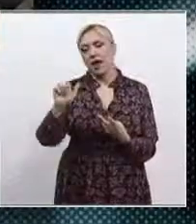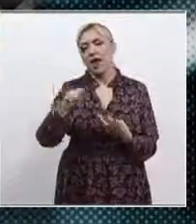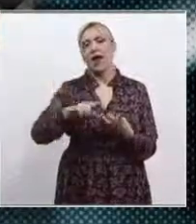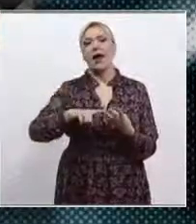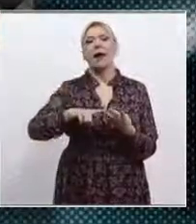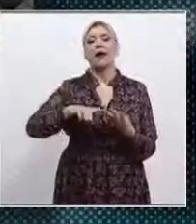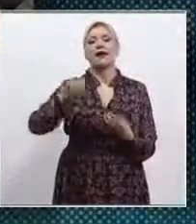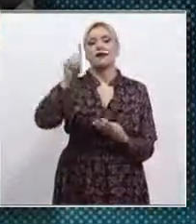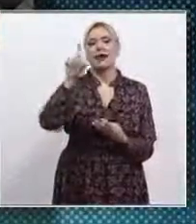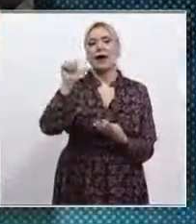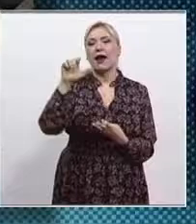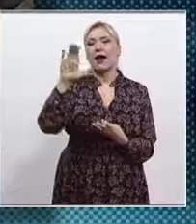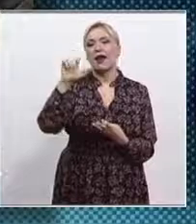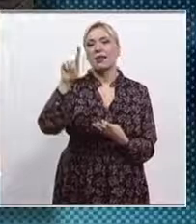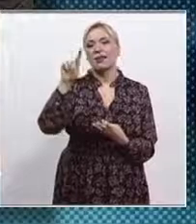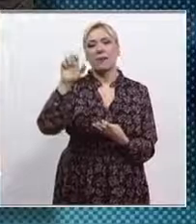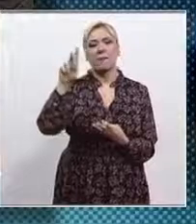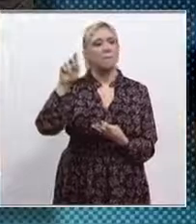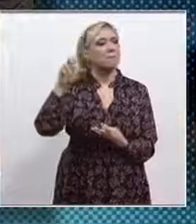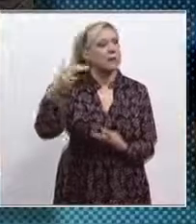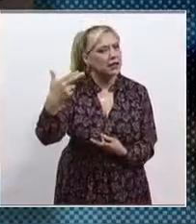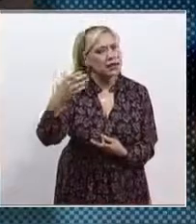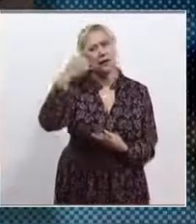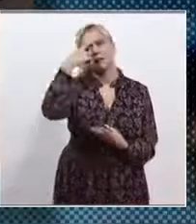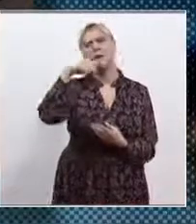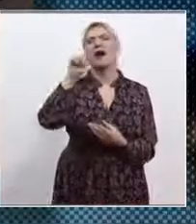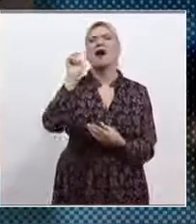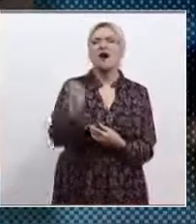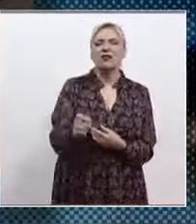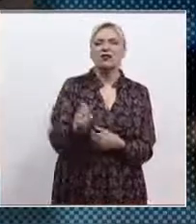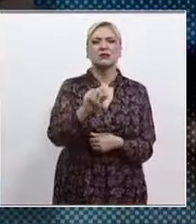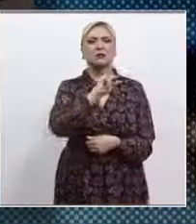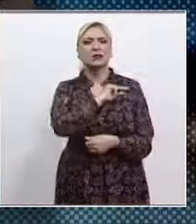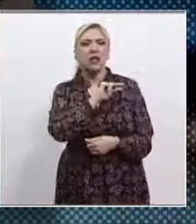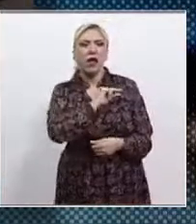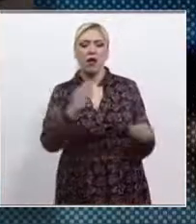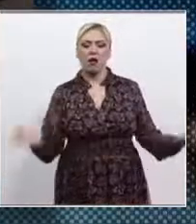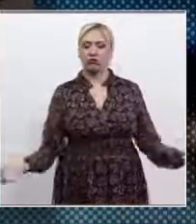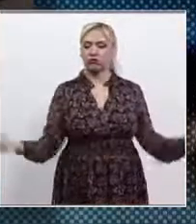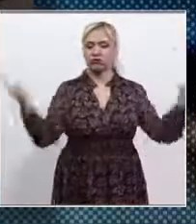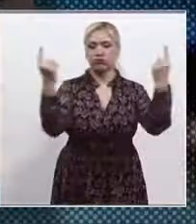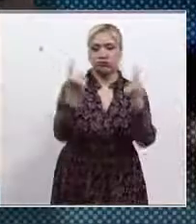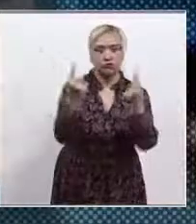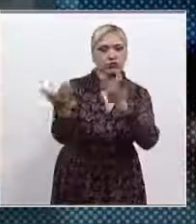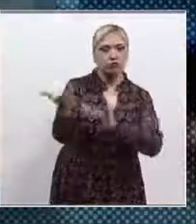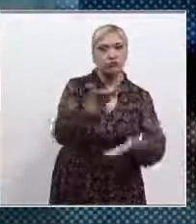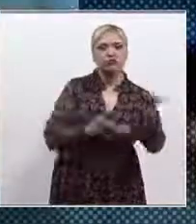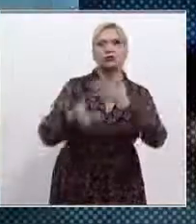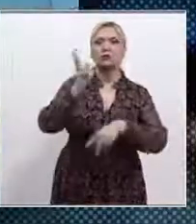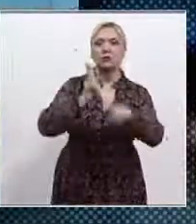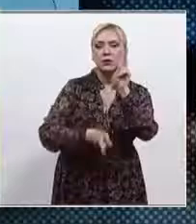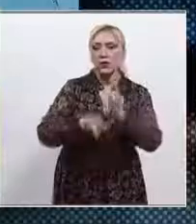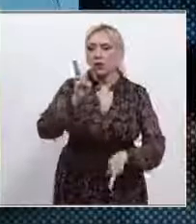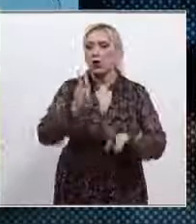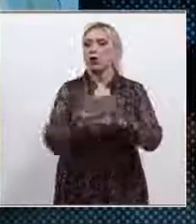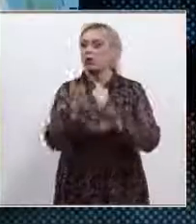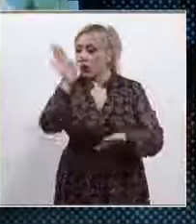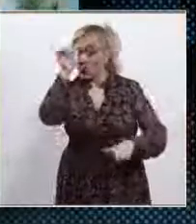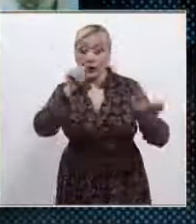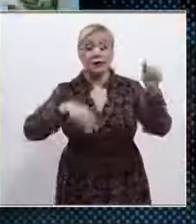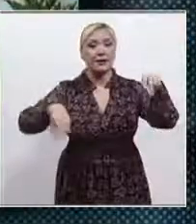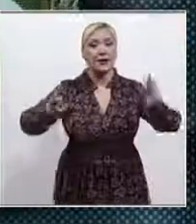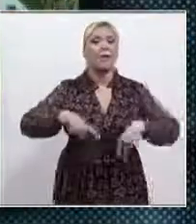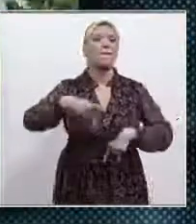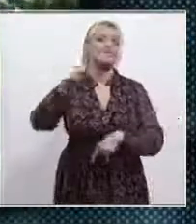para brindar solución a conflictos con mediadores especializados con enfoque de interculturalidad. Para el canal del Poder Judicial